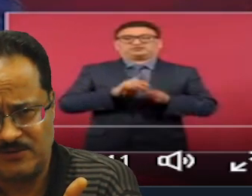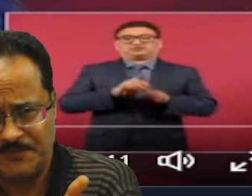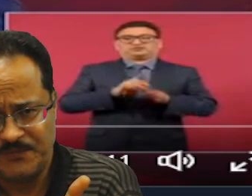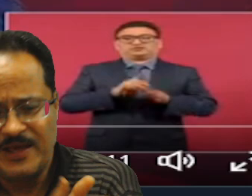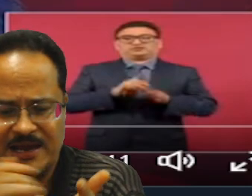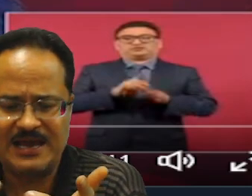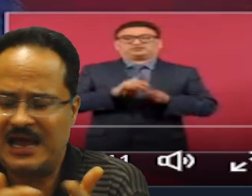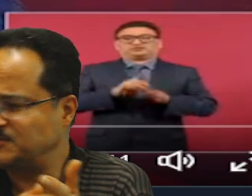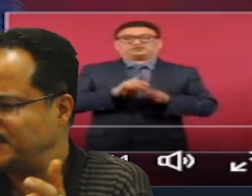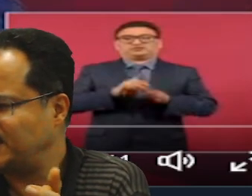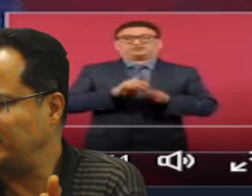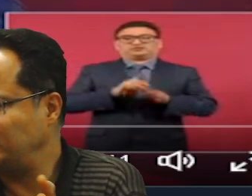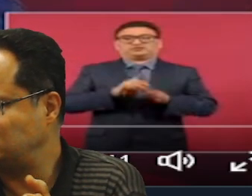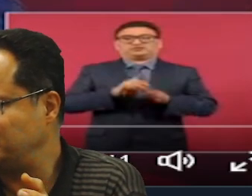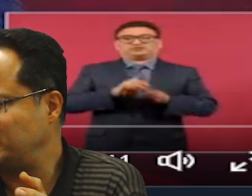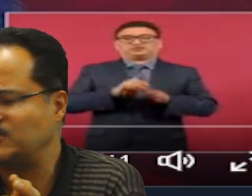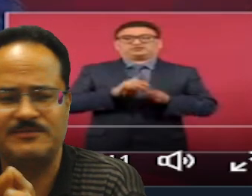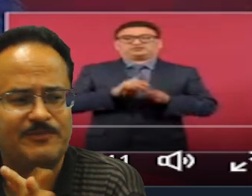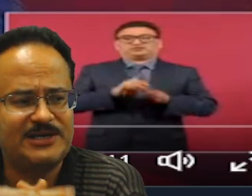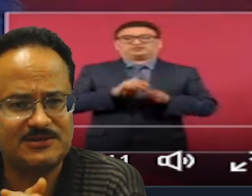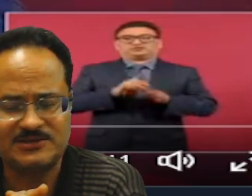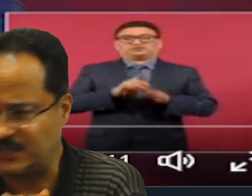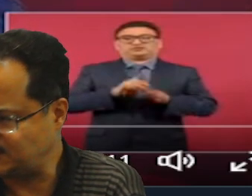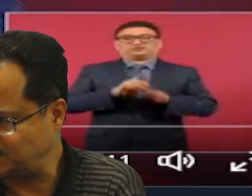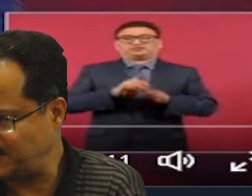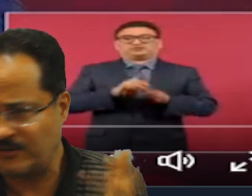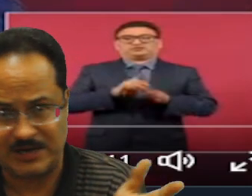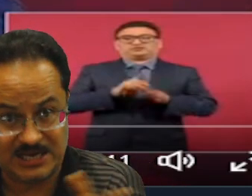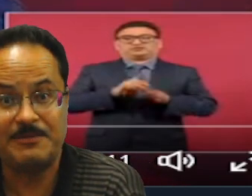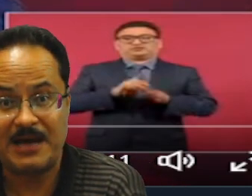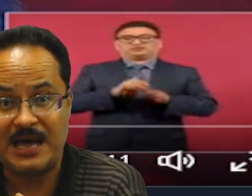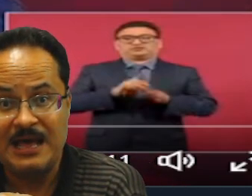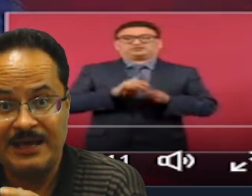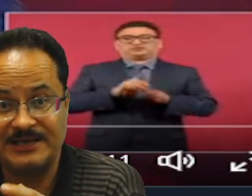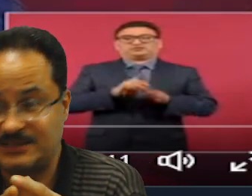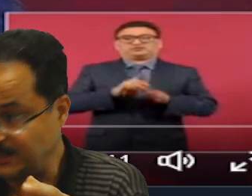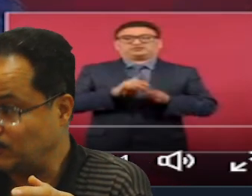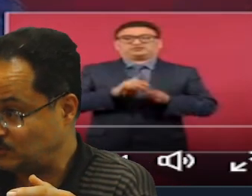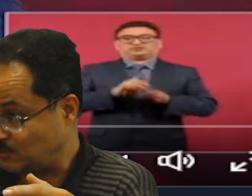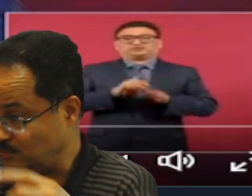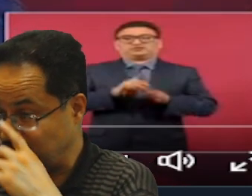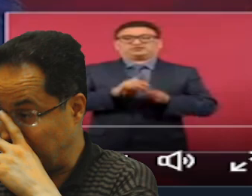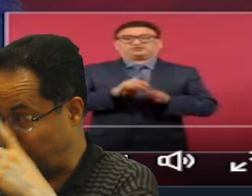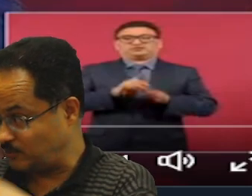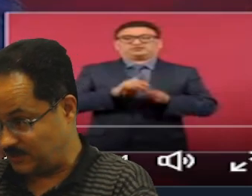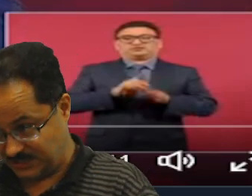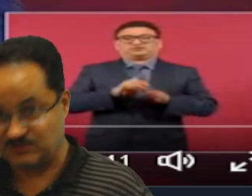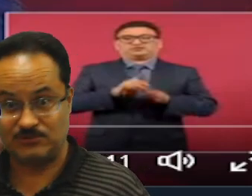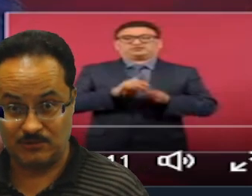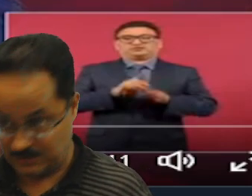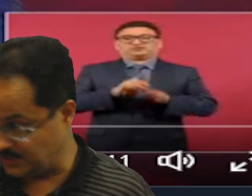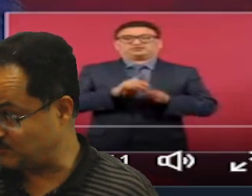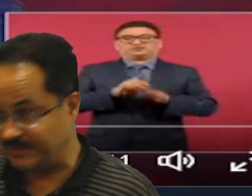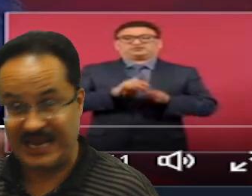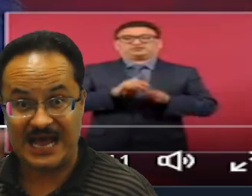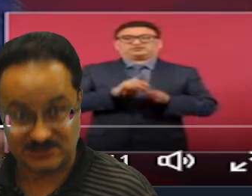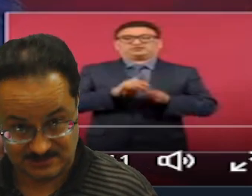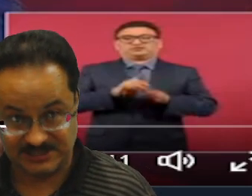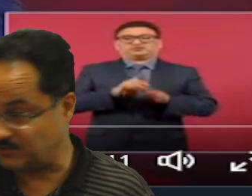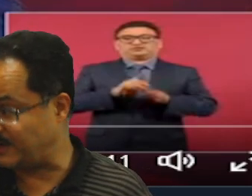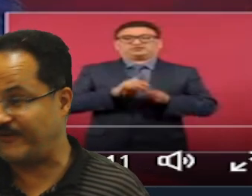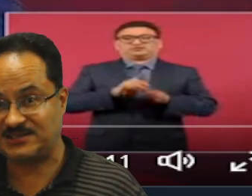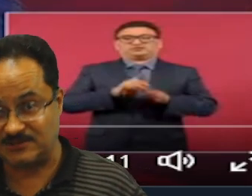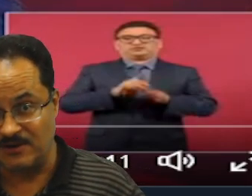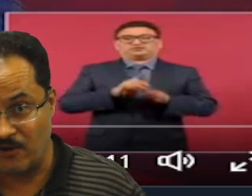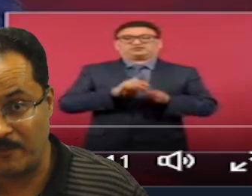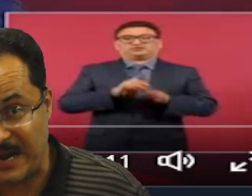permitió que a los mexicanos le subieron los impuestos y le subieron el IVA este incluso con el voto de su de su amigazo